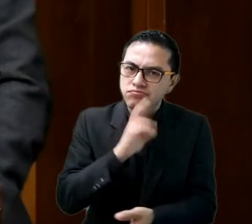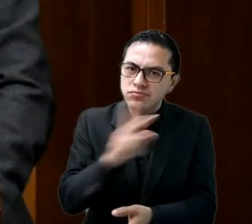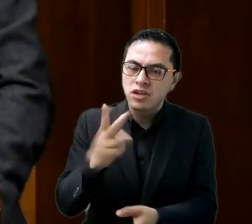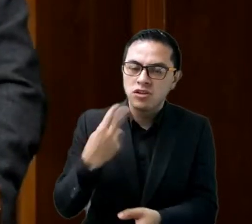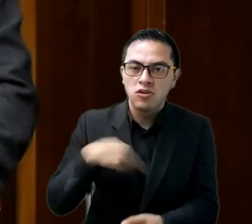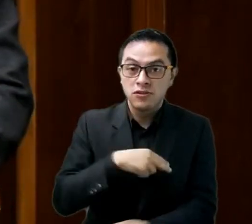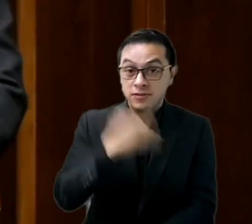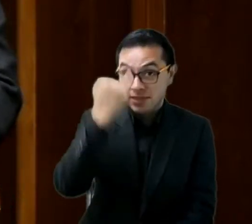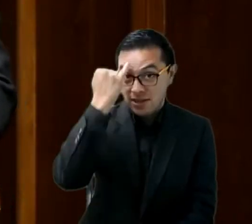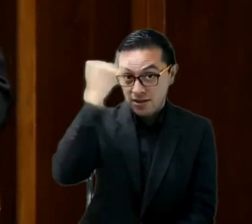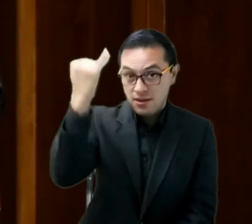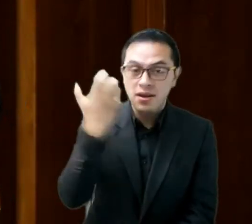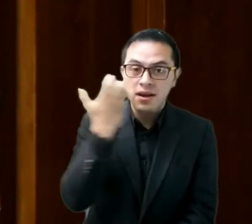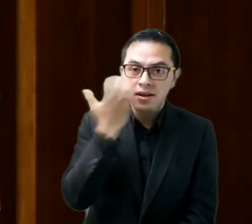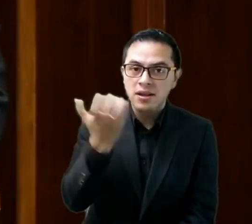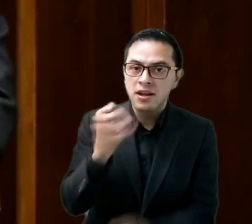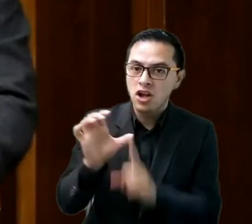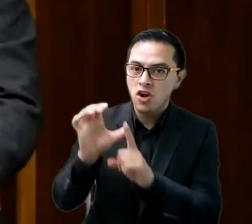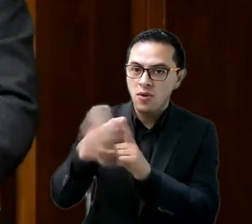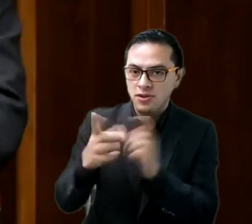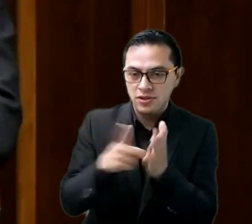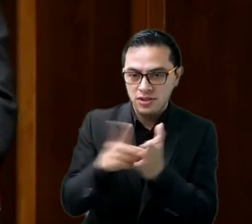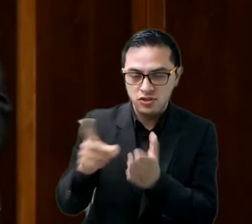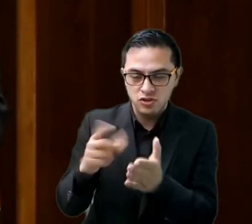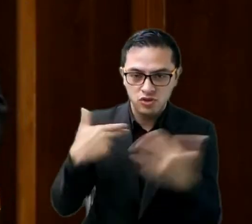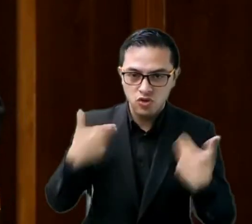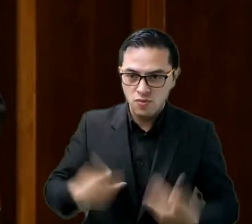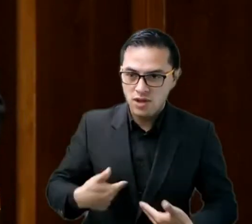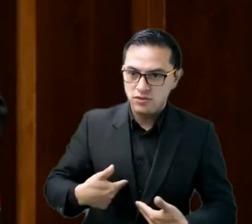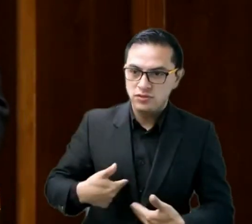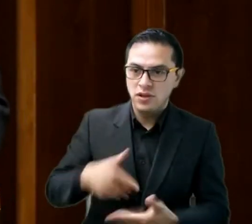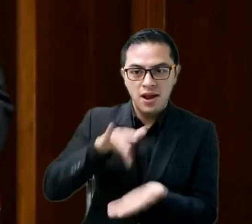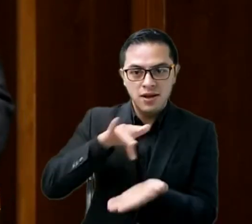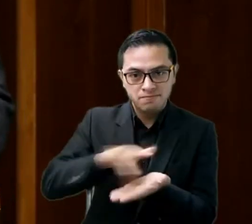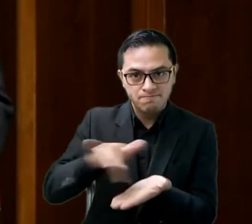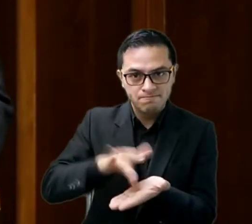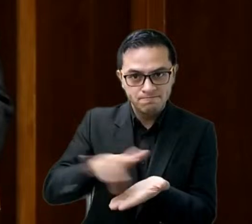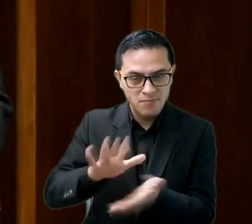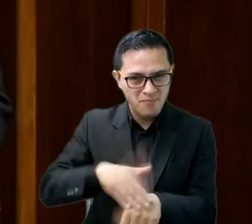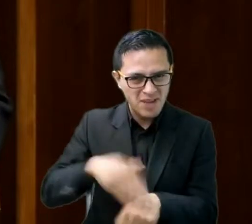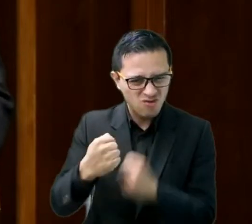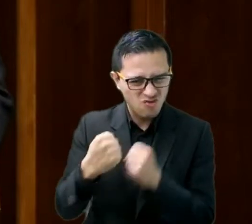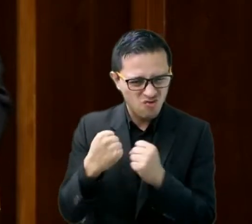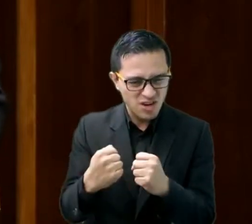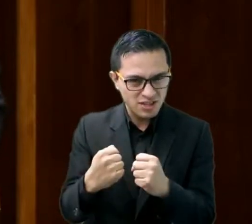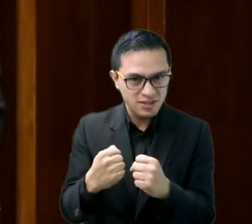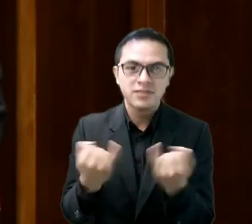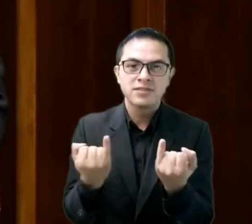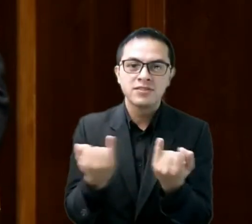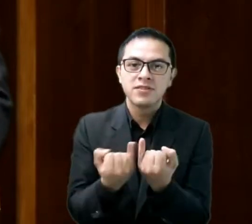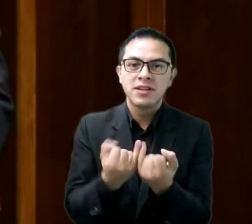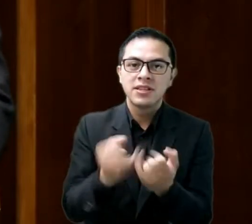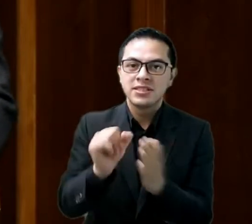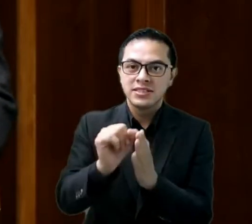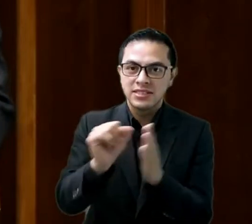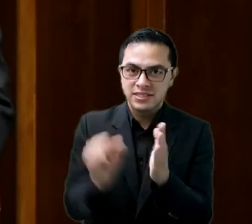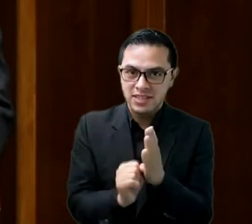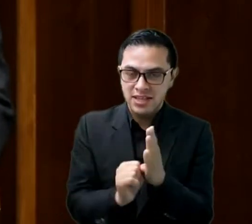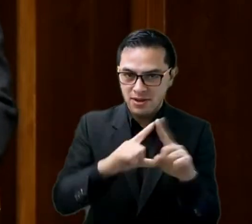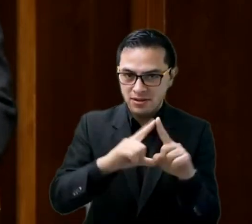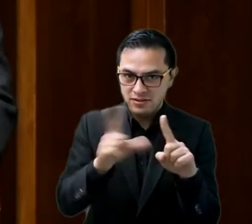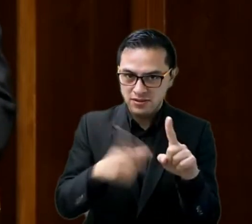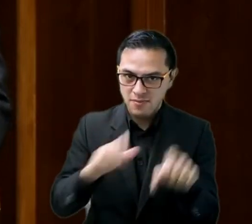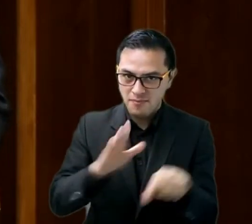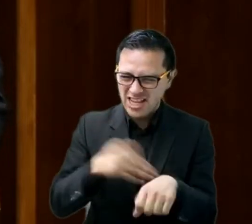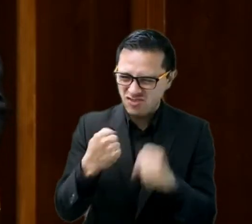hoy en el Día Internacional y que fortalezcamos un sistema republicano y enfrentemos todos los